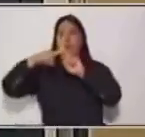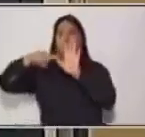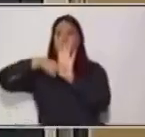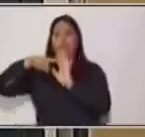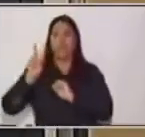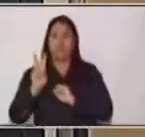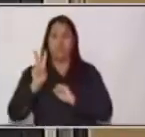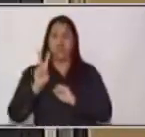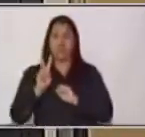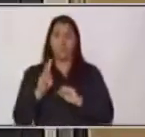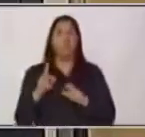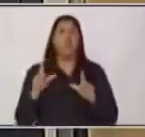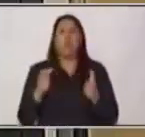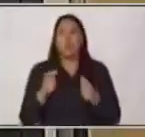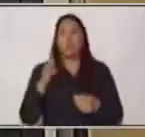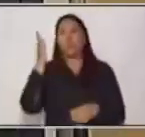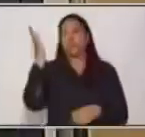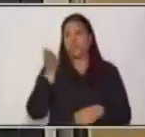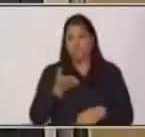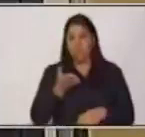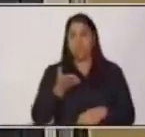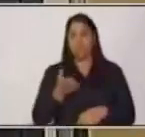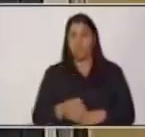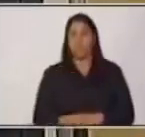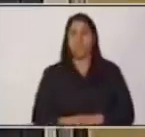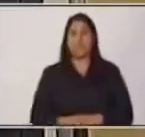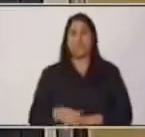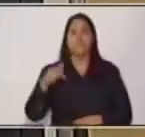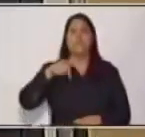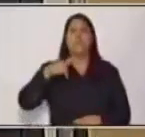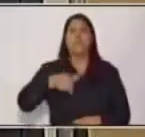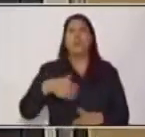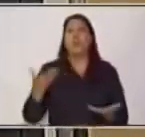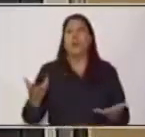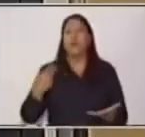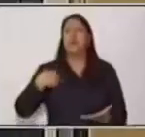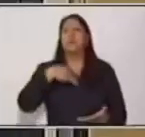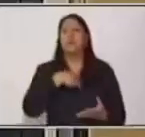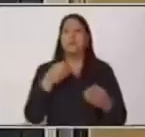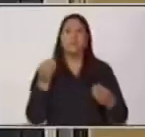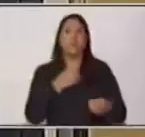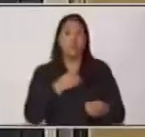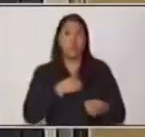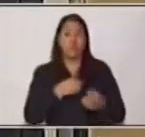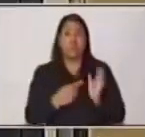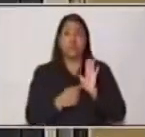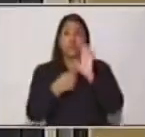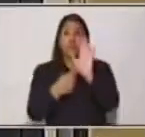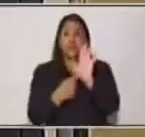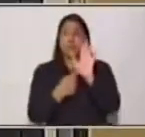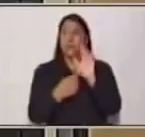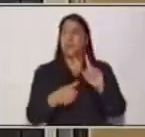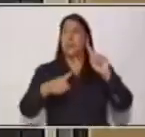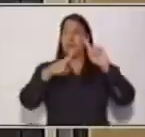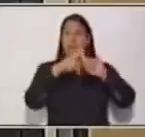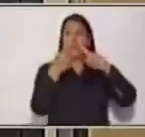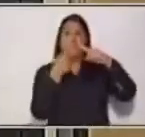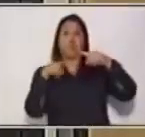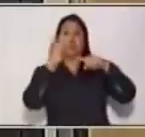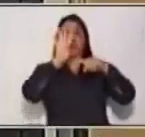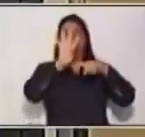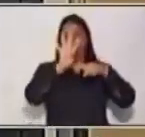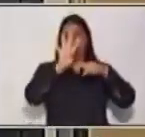fracción. Ahora, si queremos expresar X a la cuarta dividido dentro de X